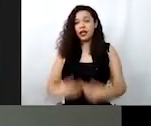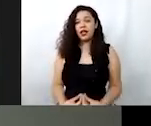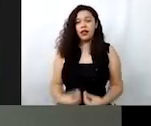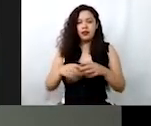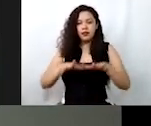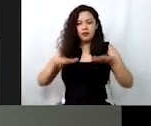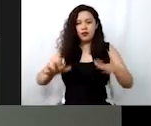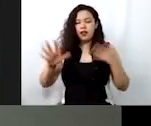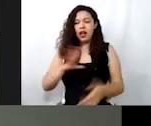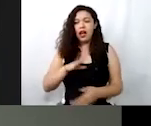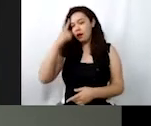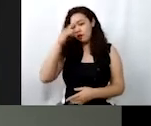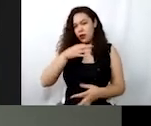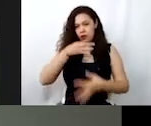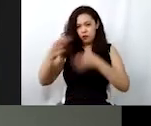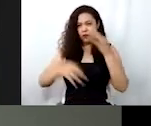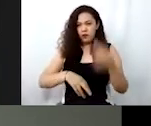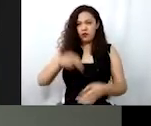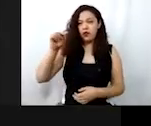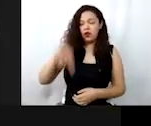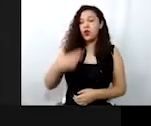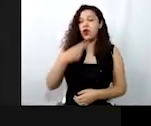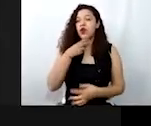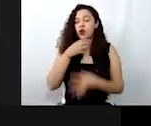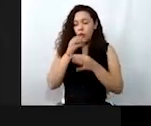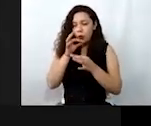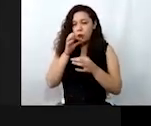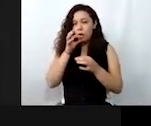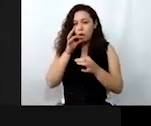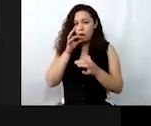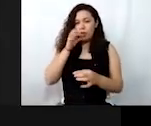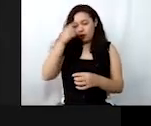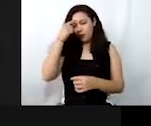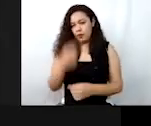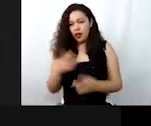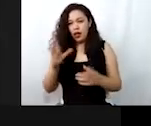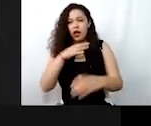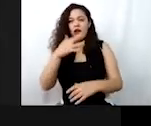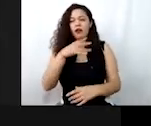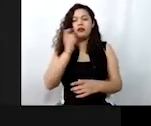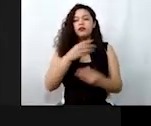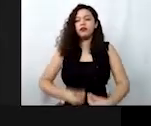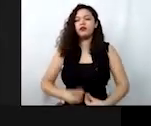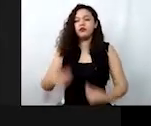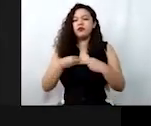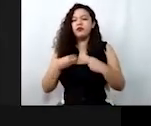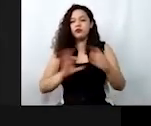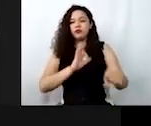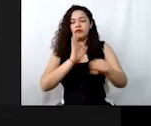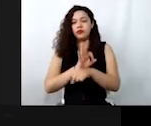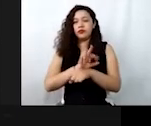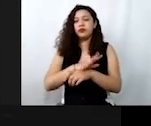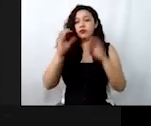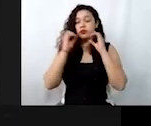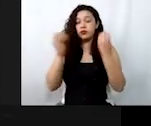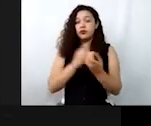por ejemplo la campaña No Straw o No Uses Popote, que evita la contaminación y protege la vida marina. Hay organizaciones que están limpiando los mares